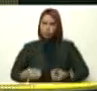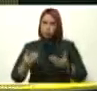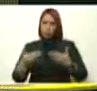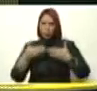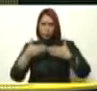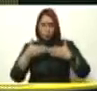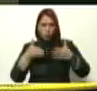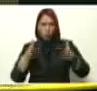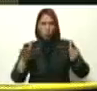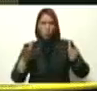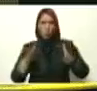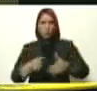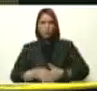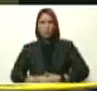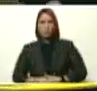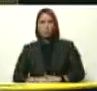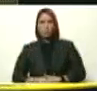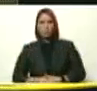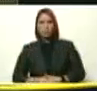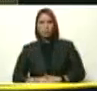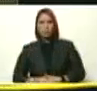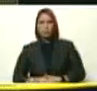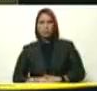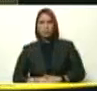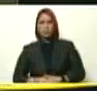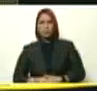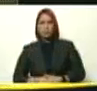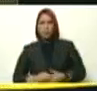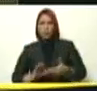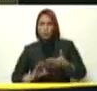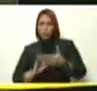abierto para que surja esta